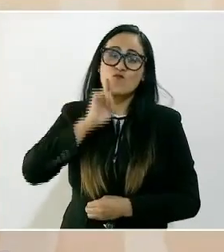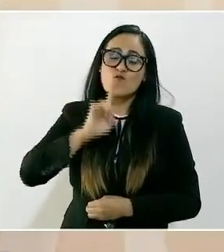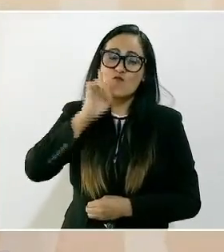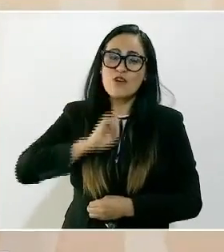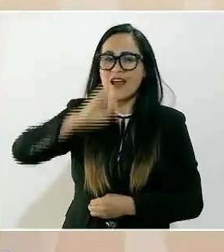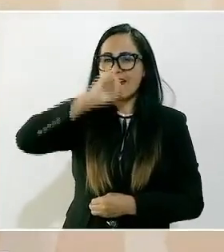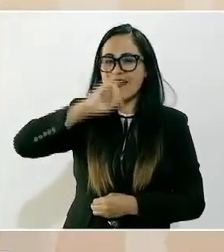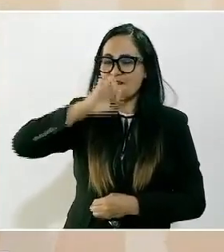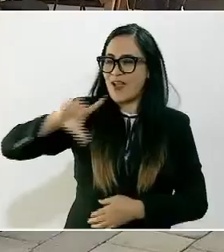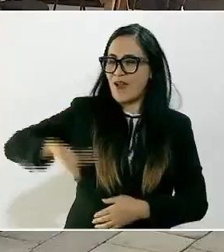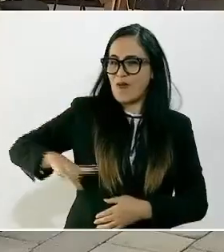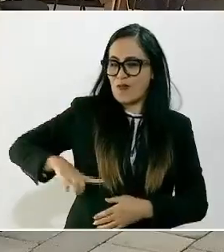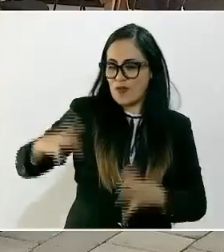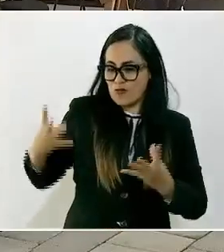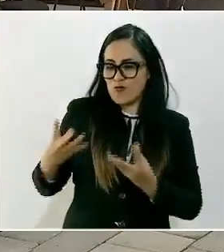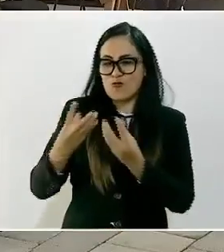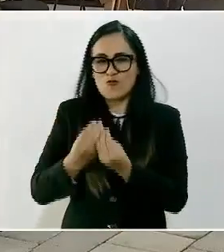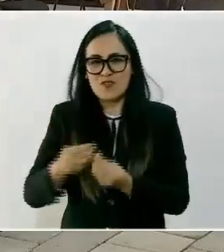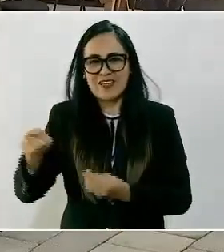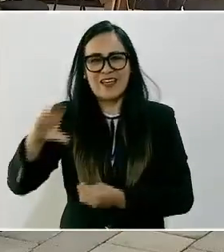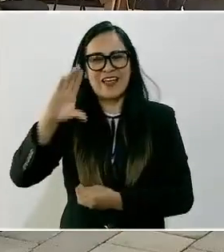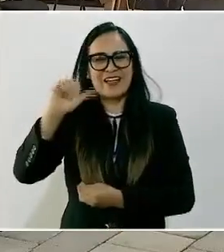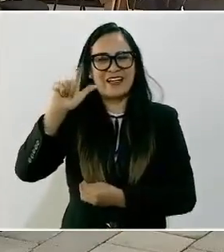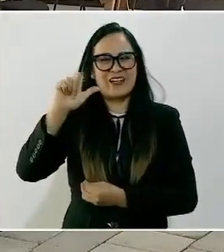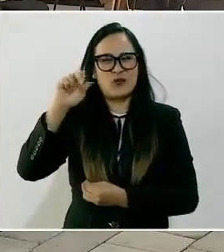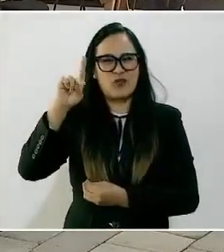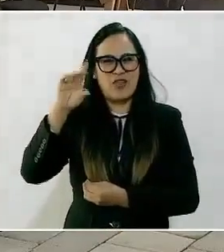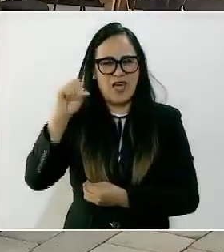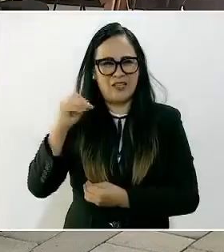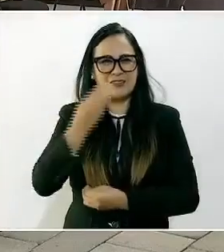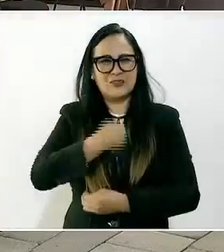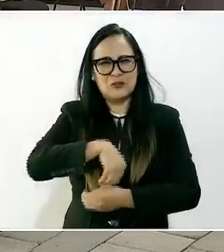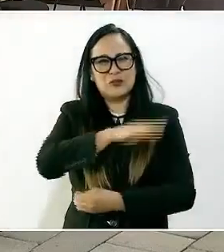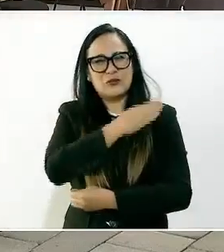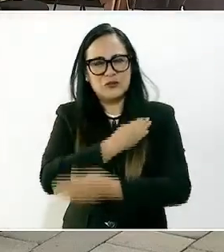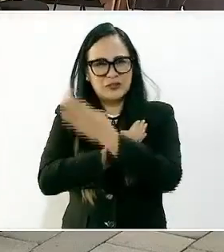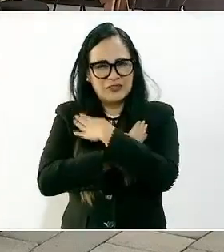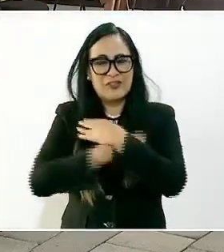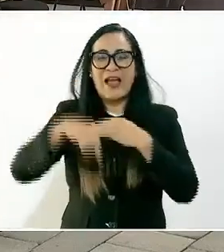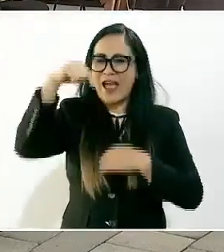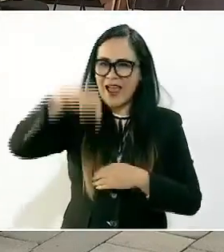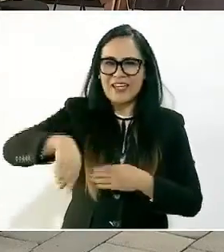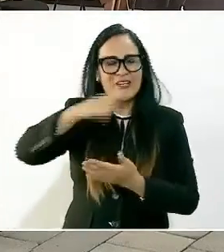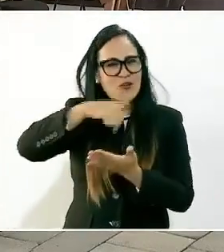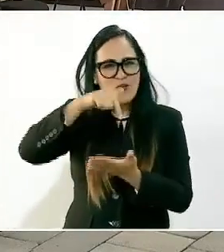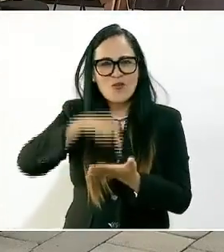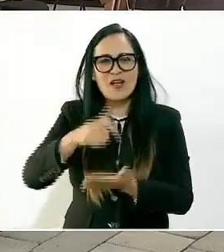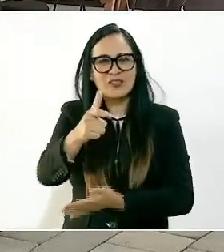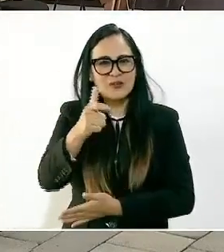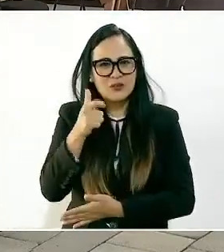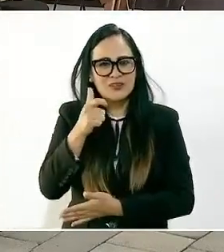gobierno, con Claudia Sheinbaum, aquí en Xochimilco,